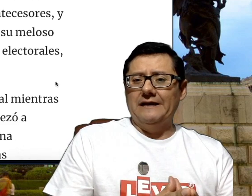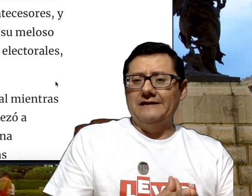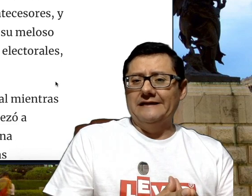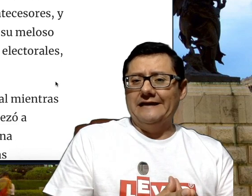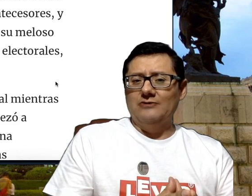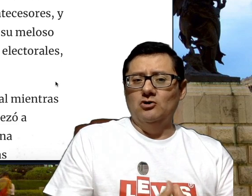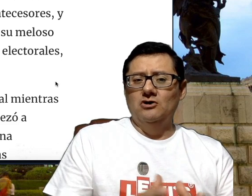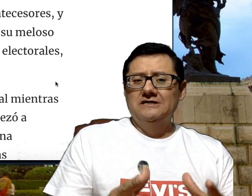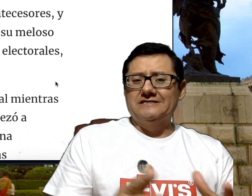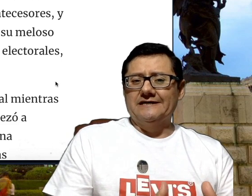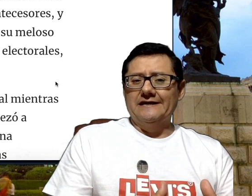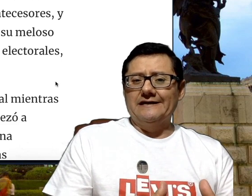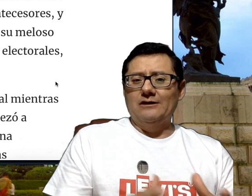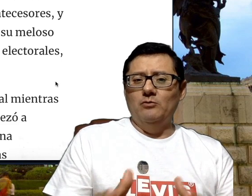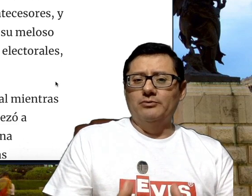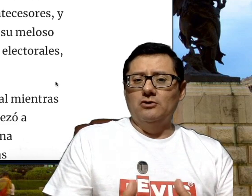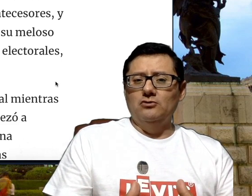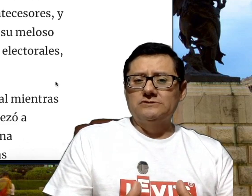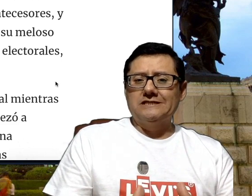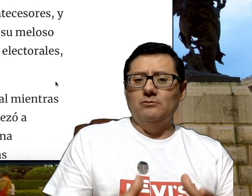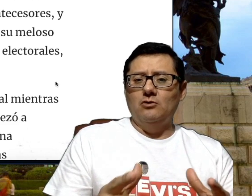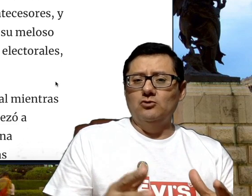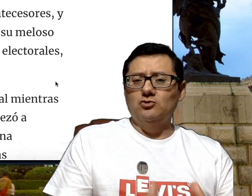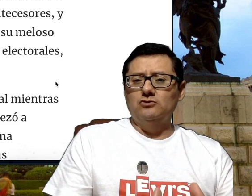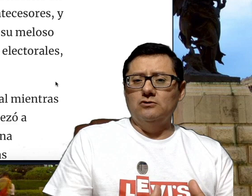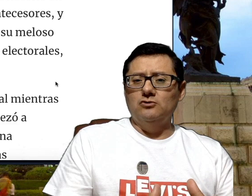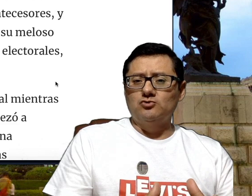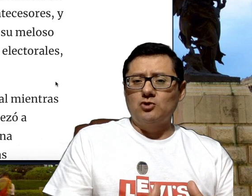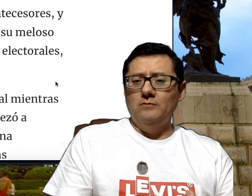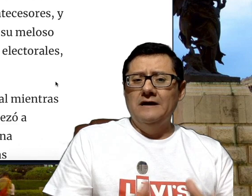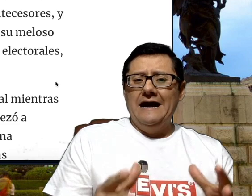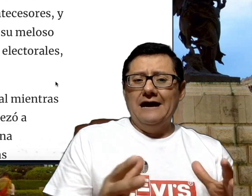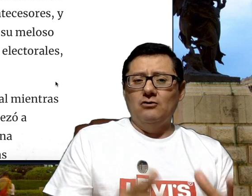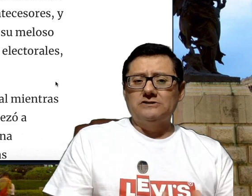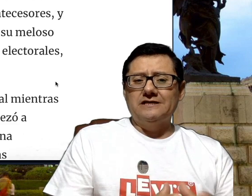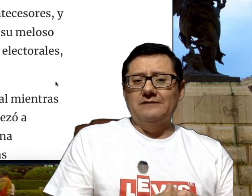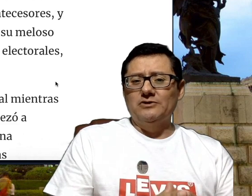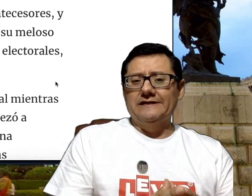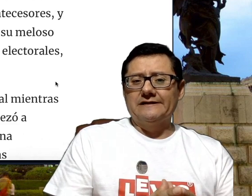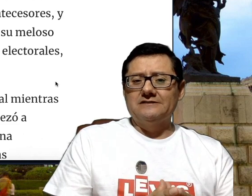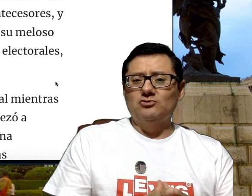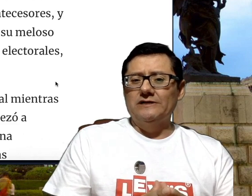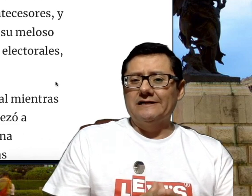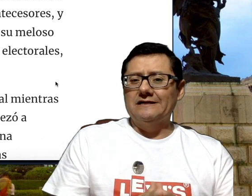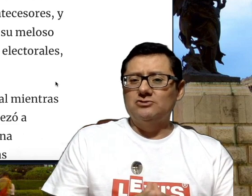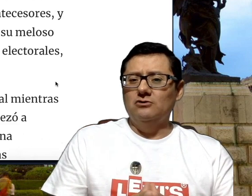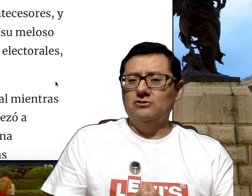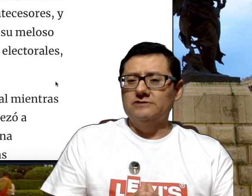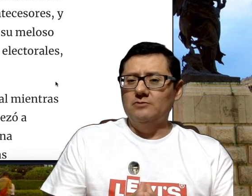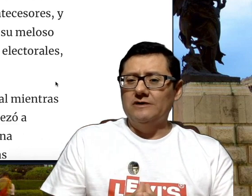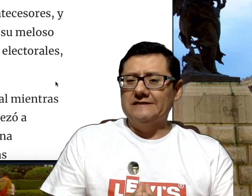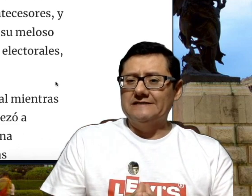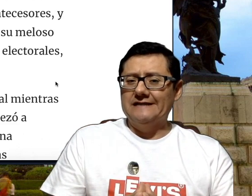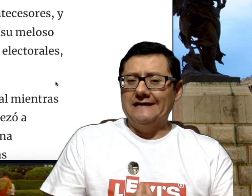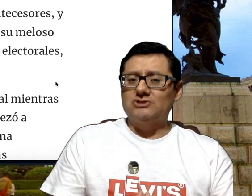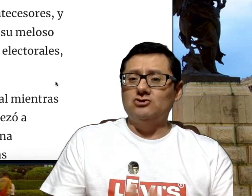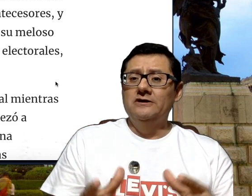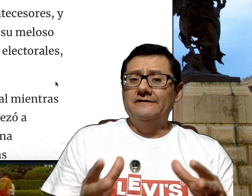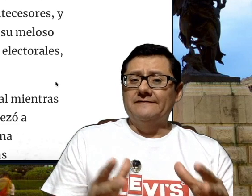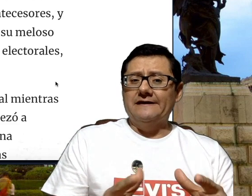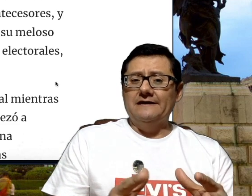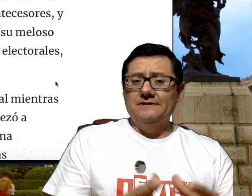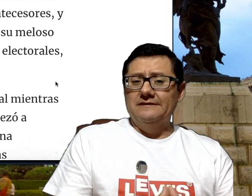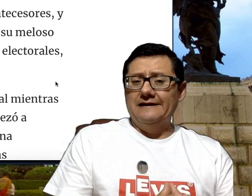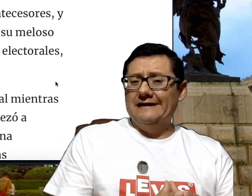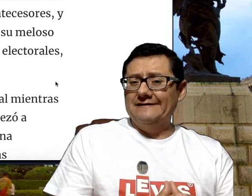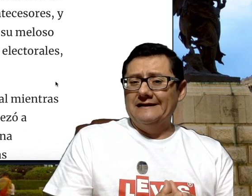equivocado, peca de ingenuo, si cree que compró un salvoconducto con Trump a costa de poner en riesgo una relación con los demócratas en caso